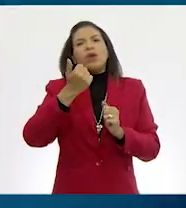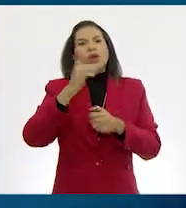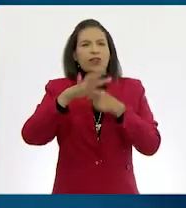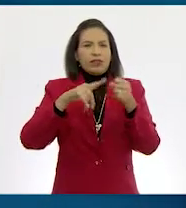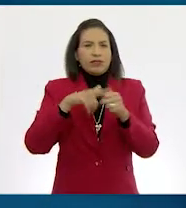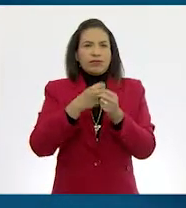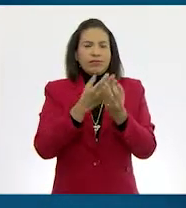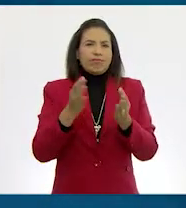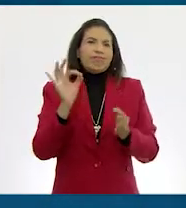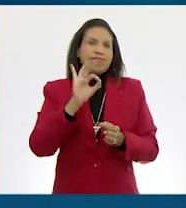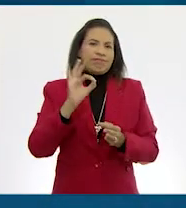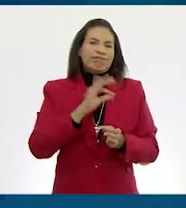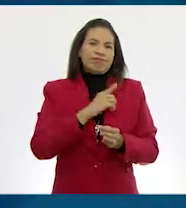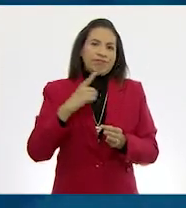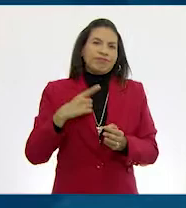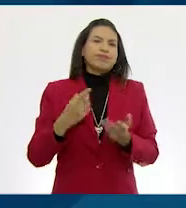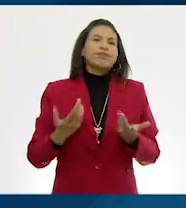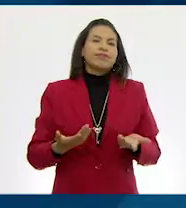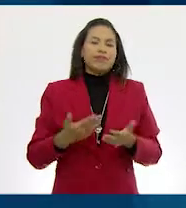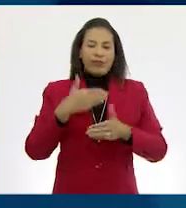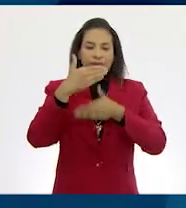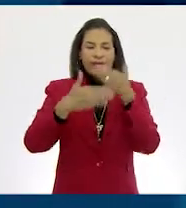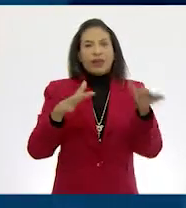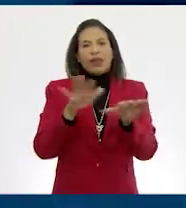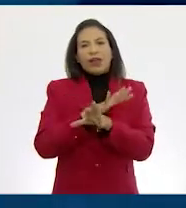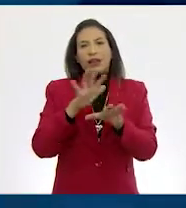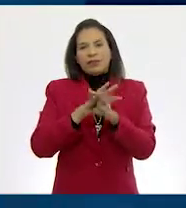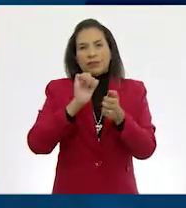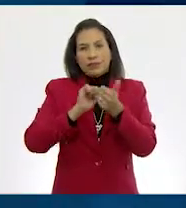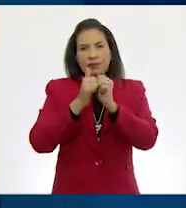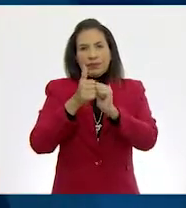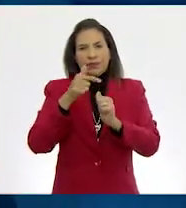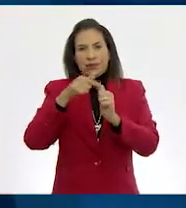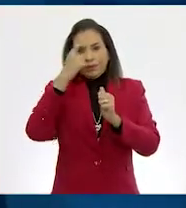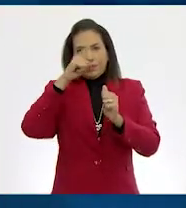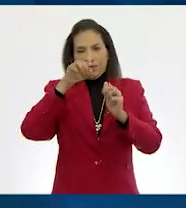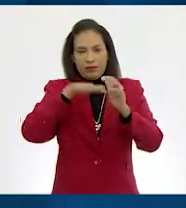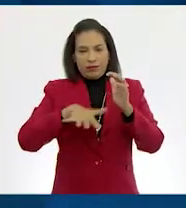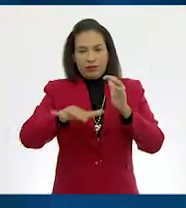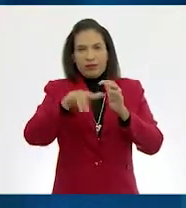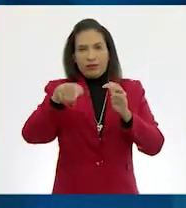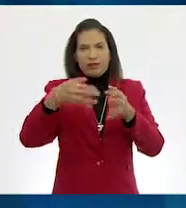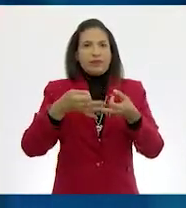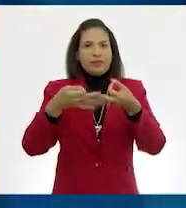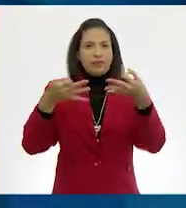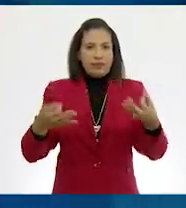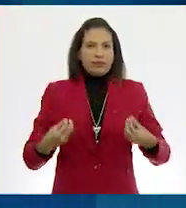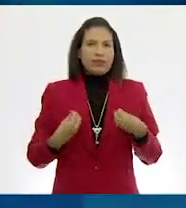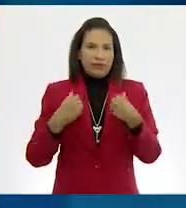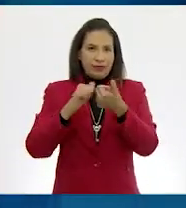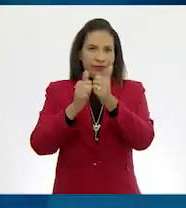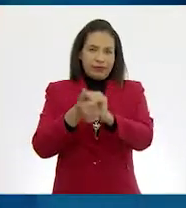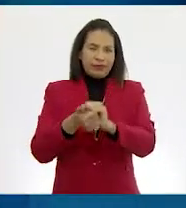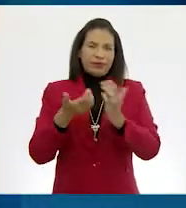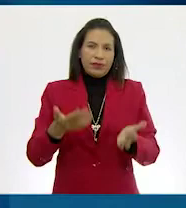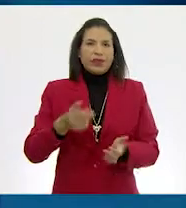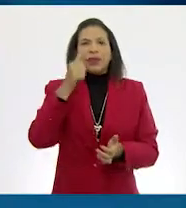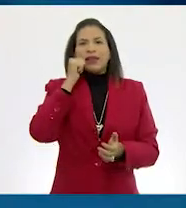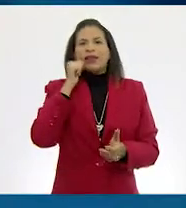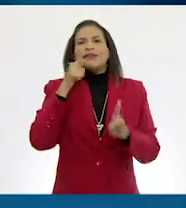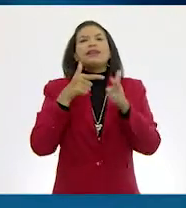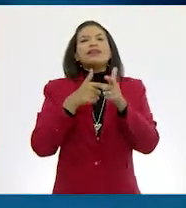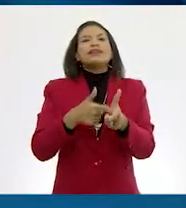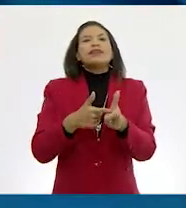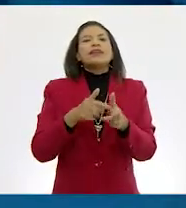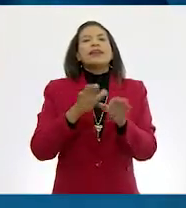forzosamente tienen que pasar por el proceso de metamorfosis para pasar del ambiente acuático al ambiente terrestre ya como salamandras siempre se mantiene en